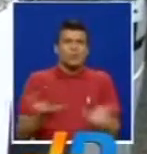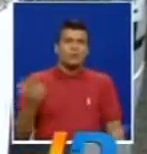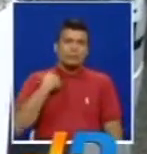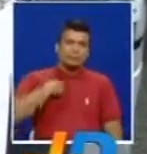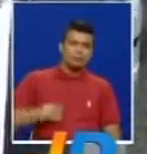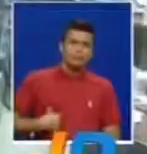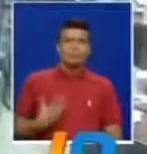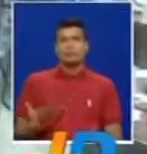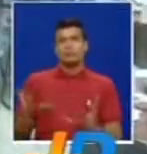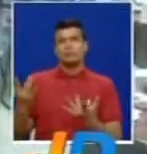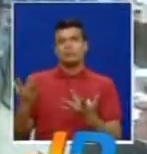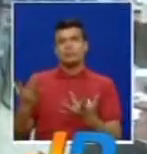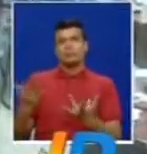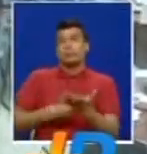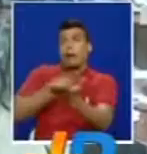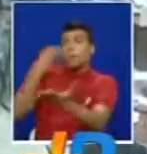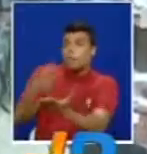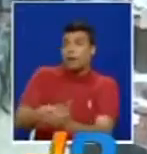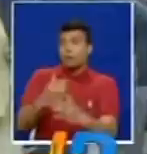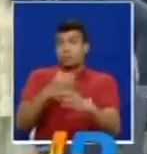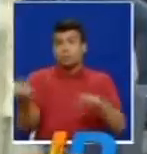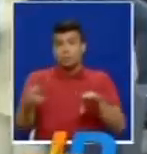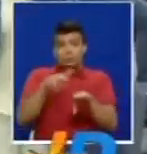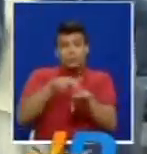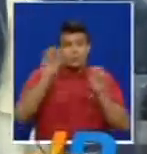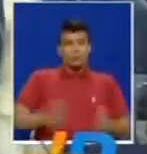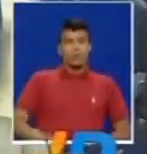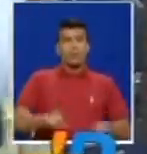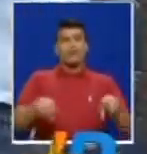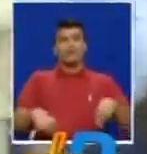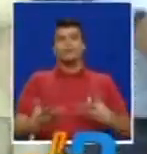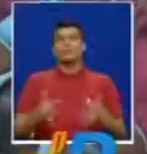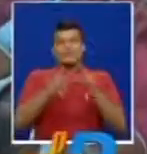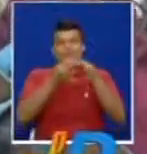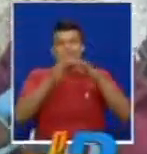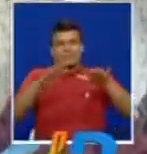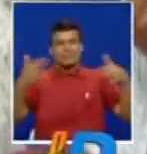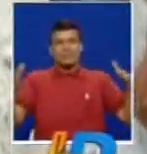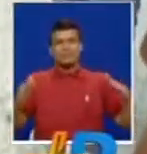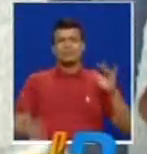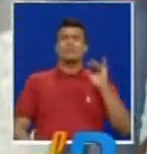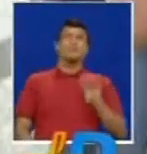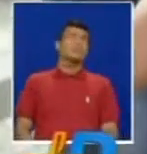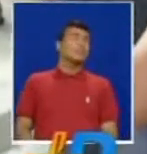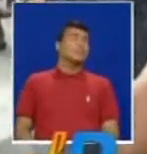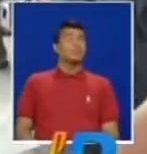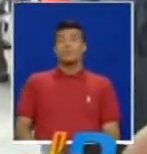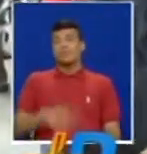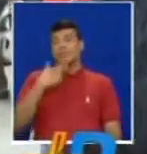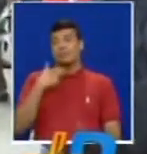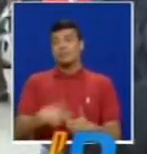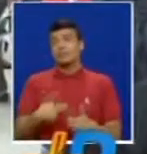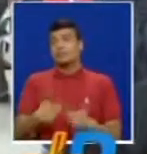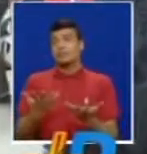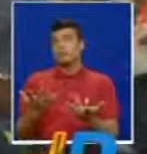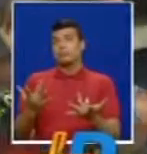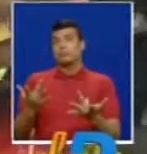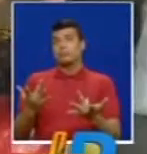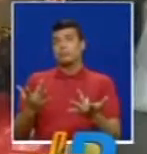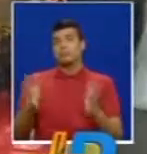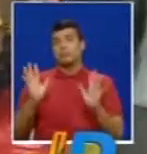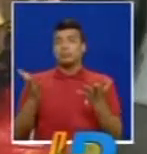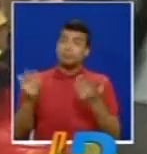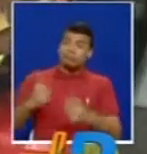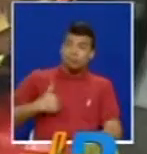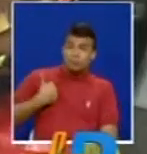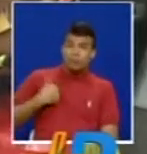horas para obtener un pasaje y así poder viajar. Muchos han adoptado la terminal de transporte como el último destino en el viaje de vacaciones y aprovechan la